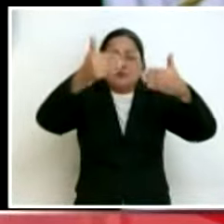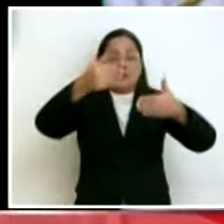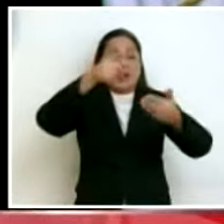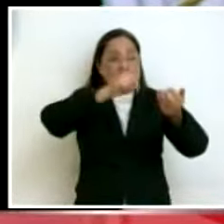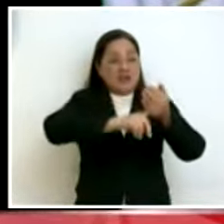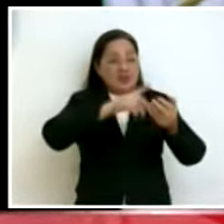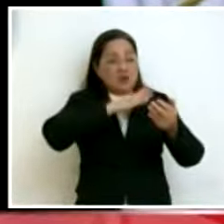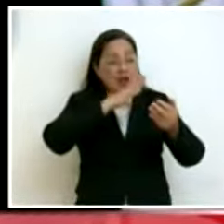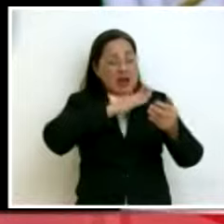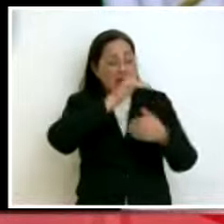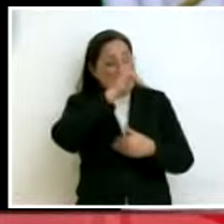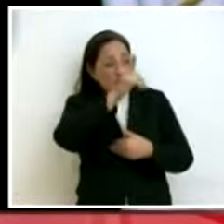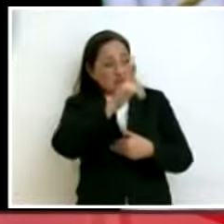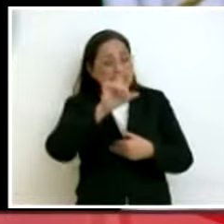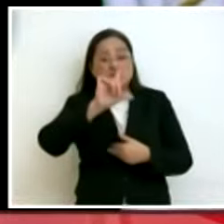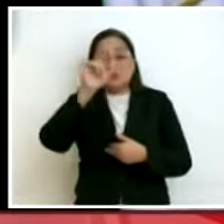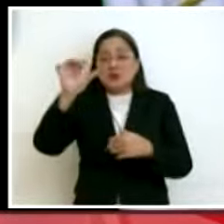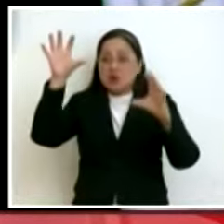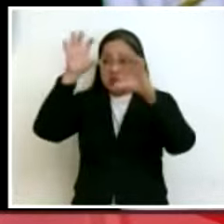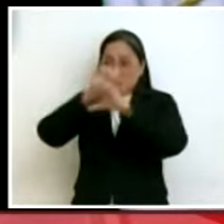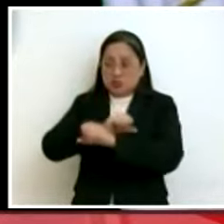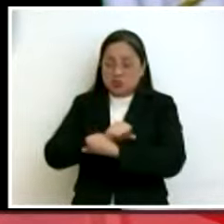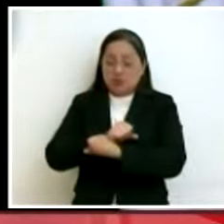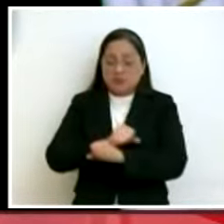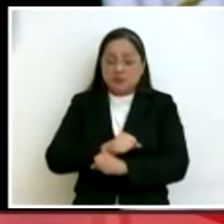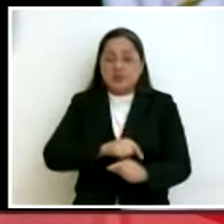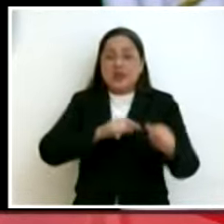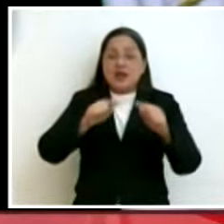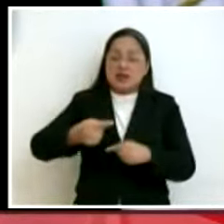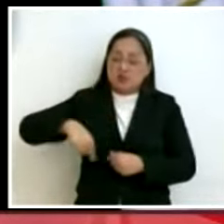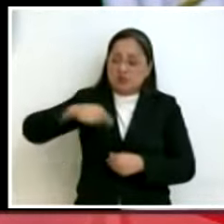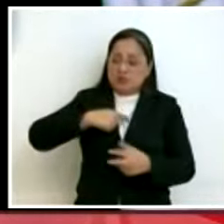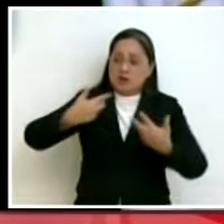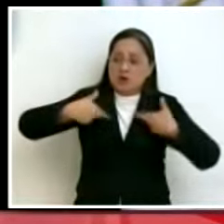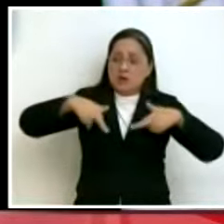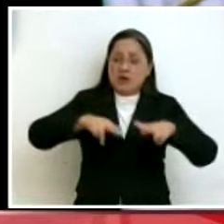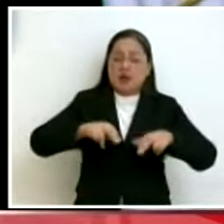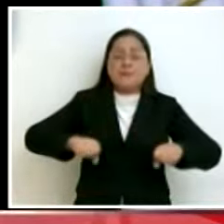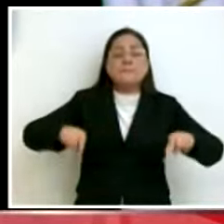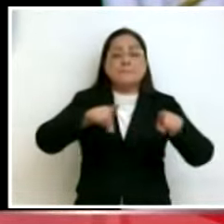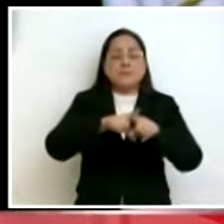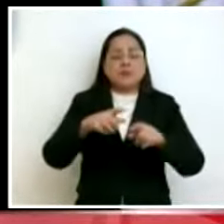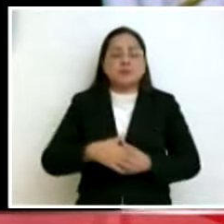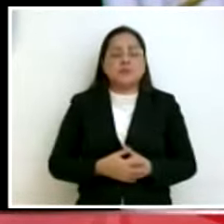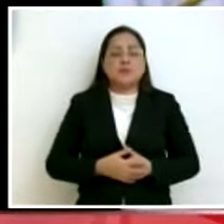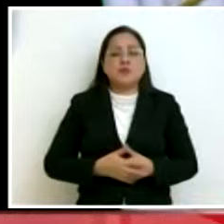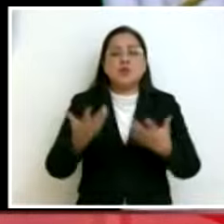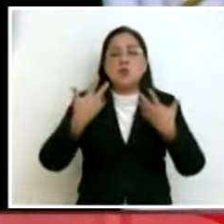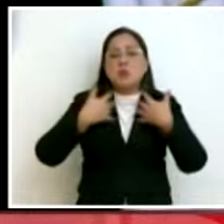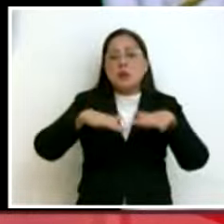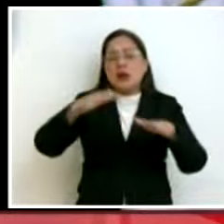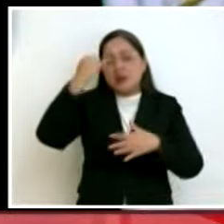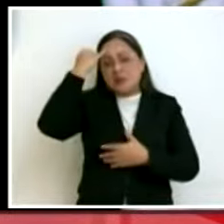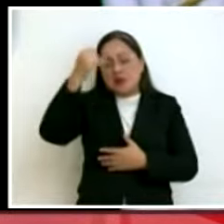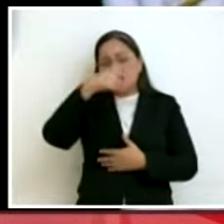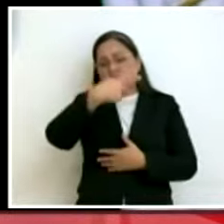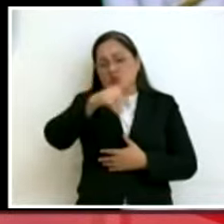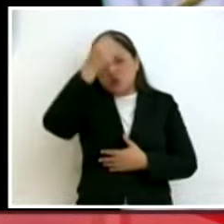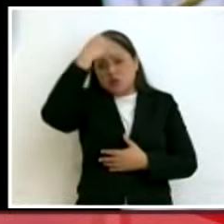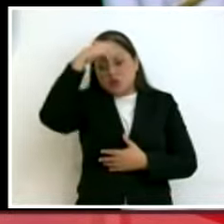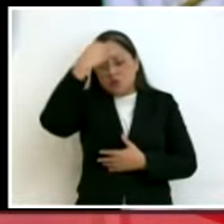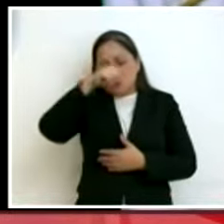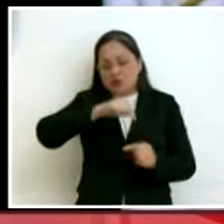lado oscuro algo de eso estamos representando aquí Qué hubiera pasado si el cambio de opinión hubiera